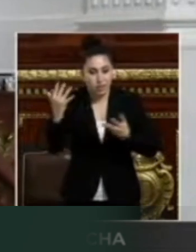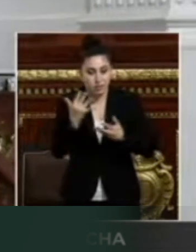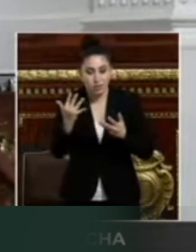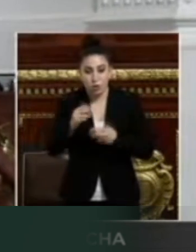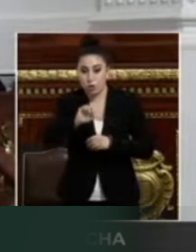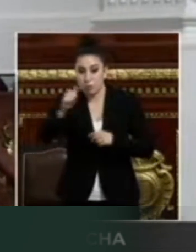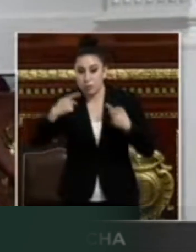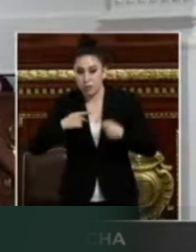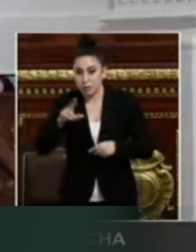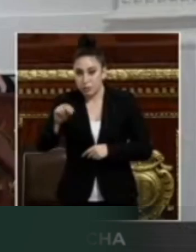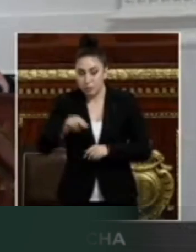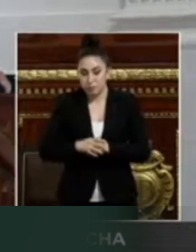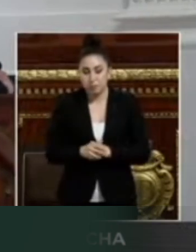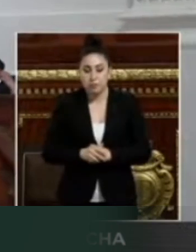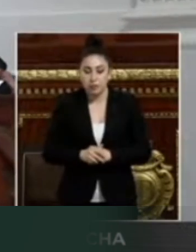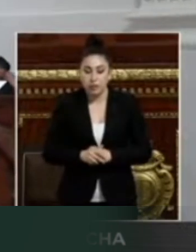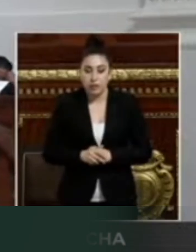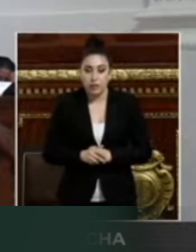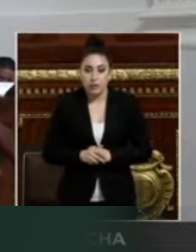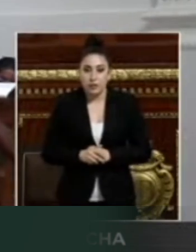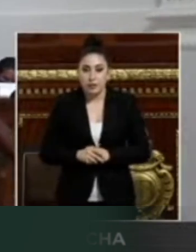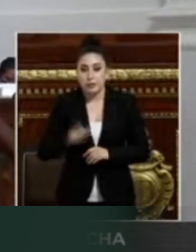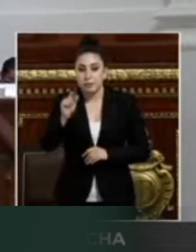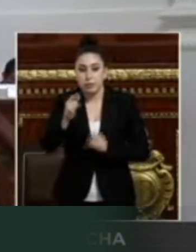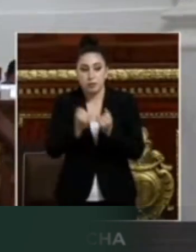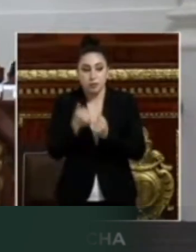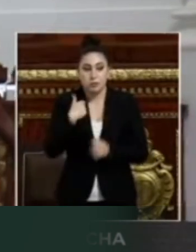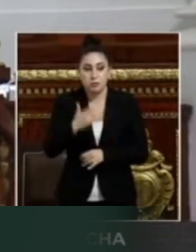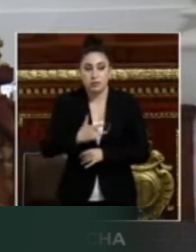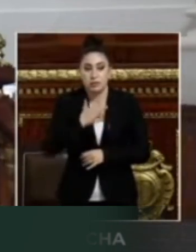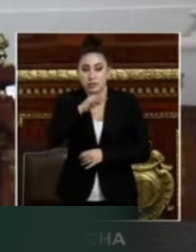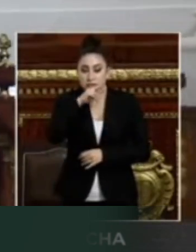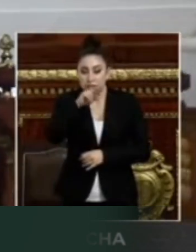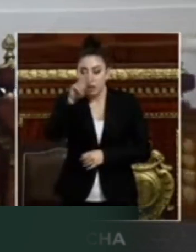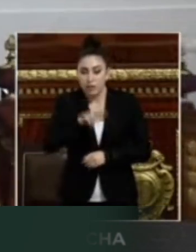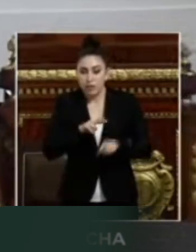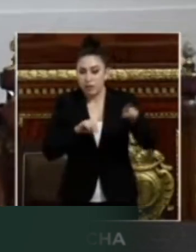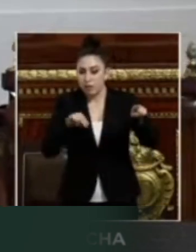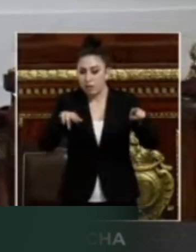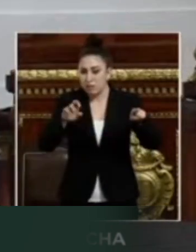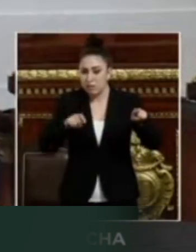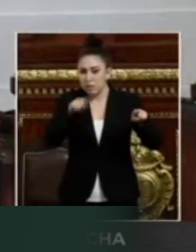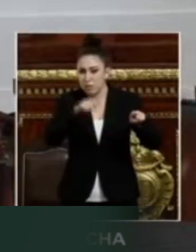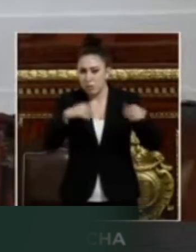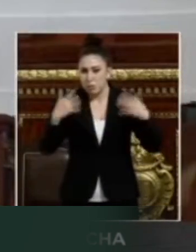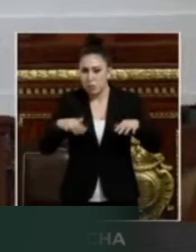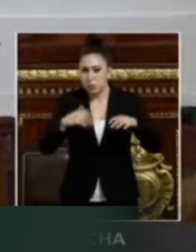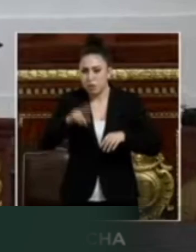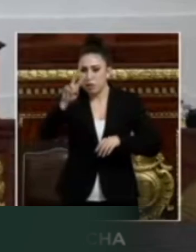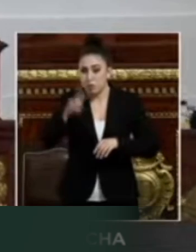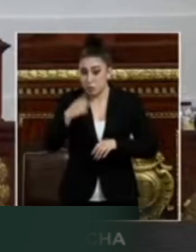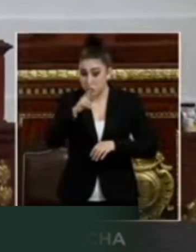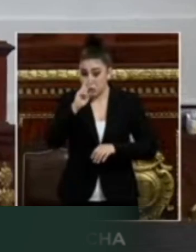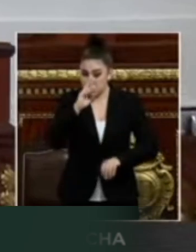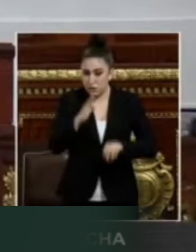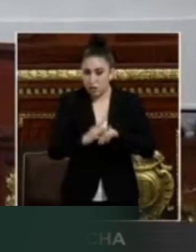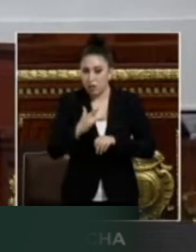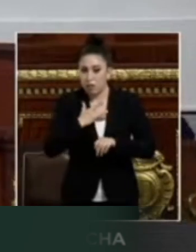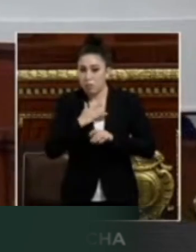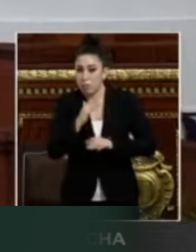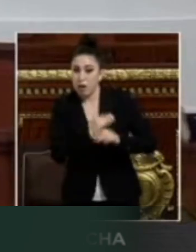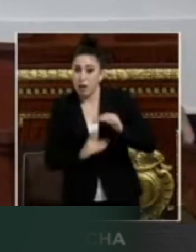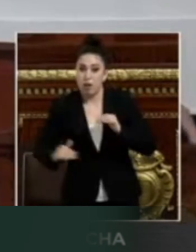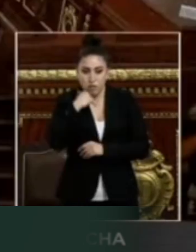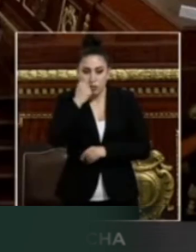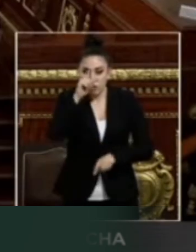difusión al proceso de revocación del mandato presidencial previsto el 10 de abril próximo. El diputado Temístocles Villanueva, promovente